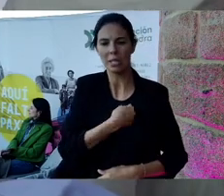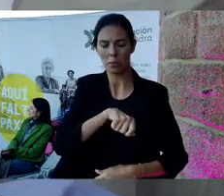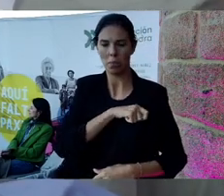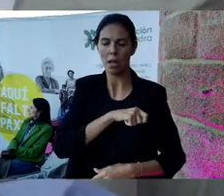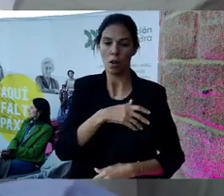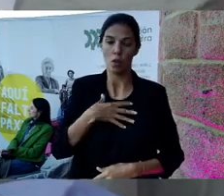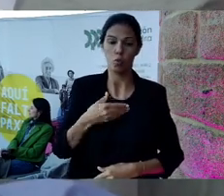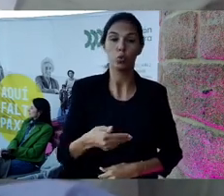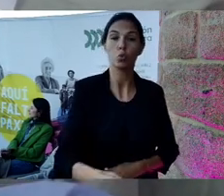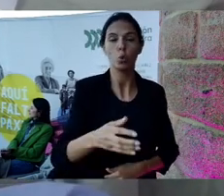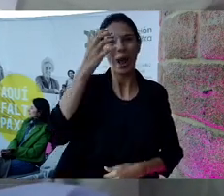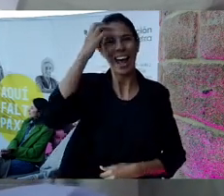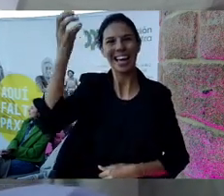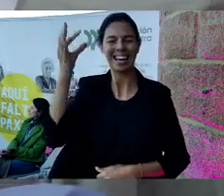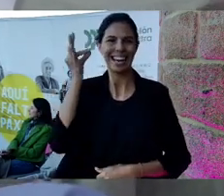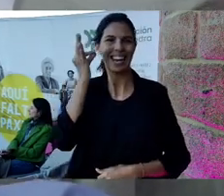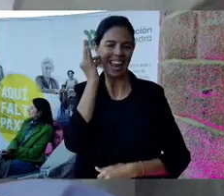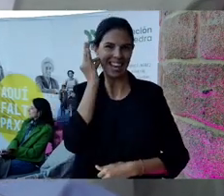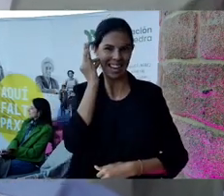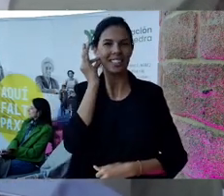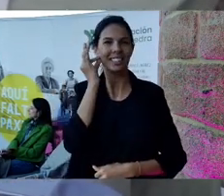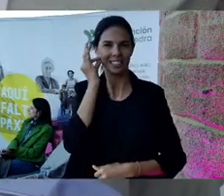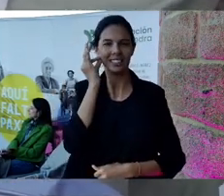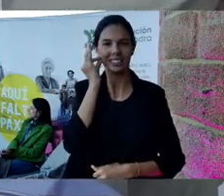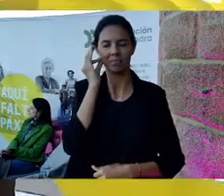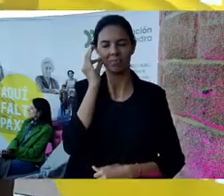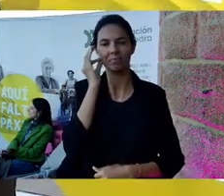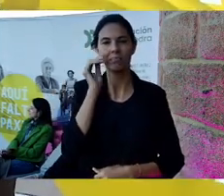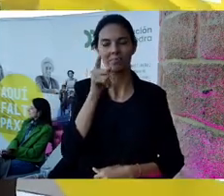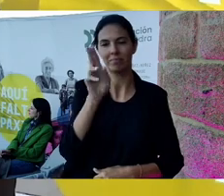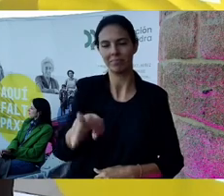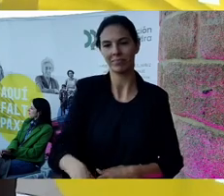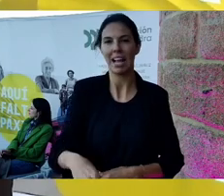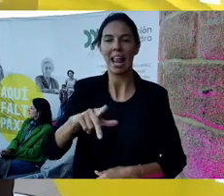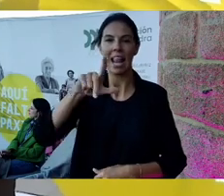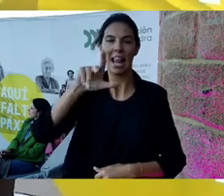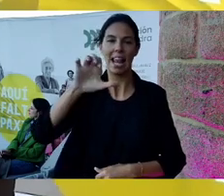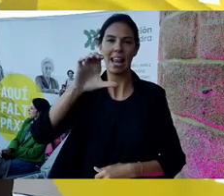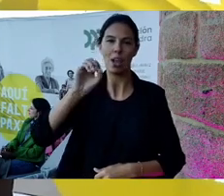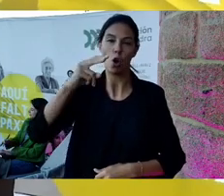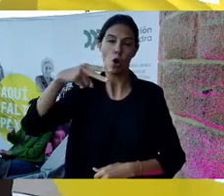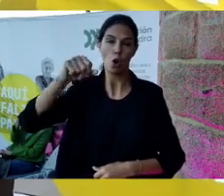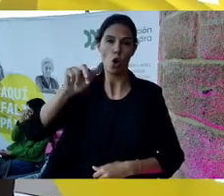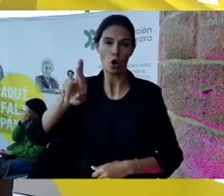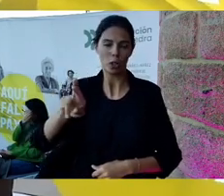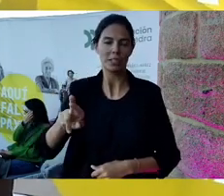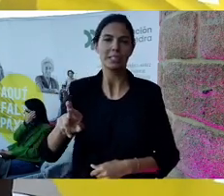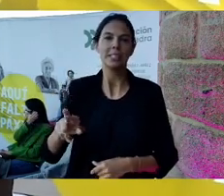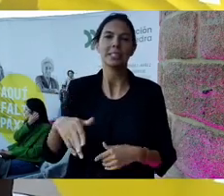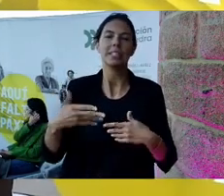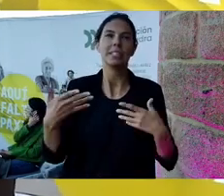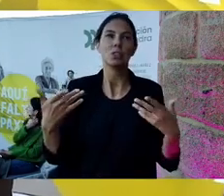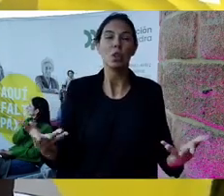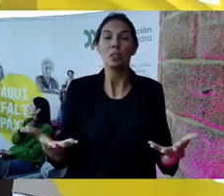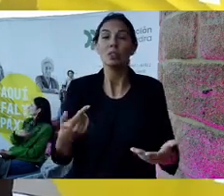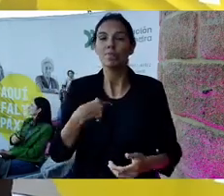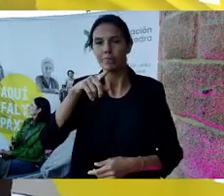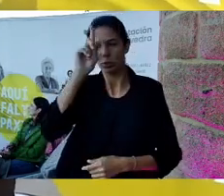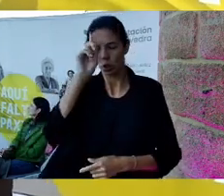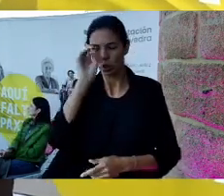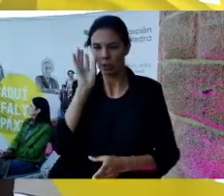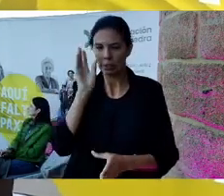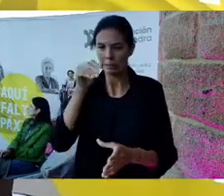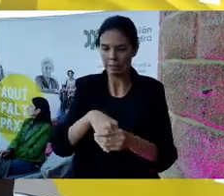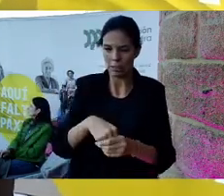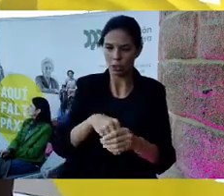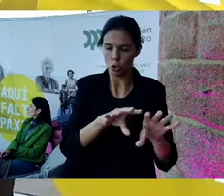Unha posible futura raíña que sería Leonor, e non sei, bueno,